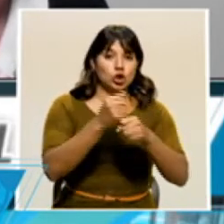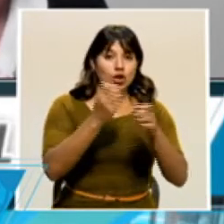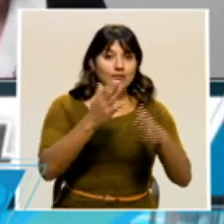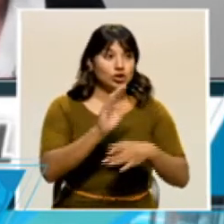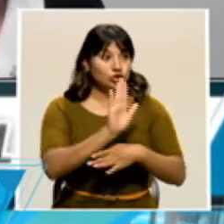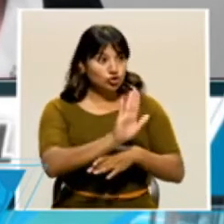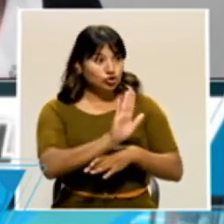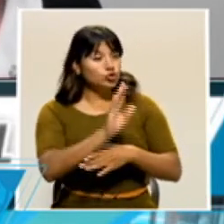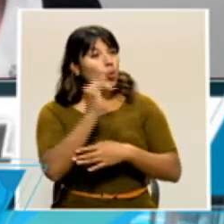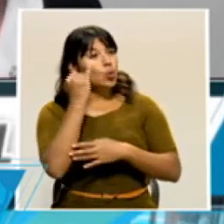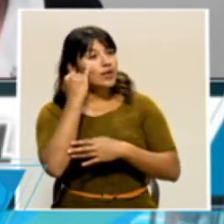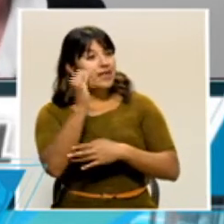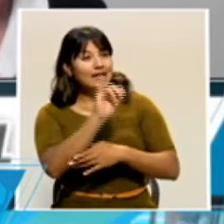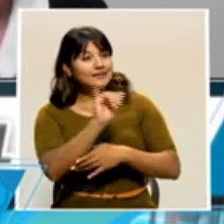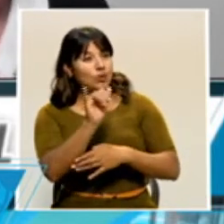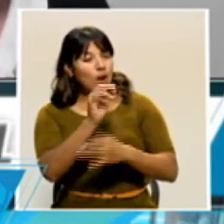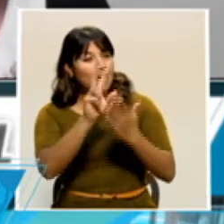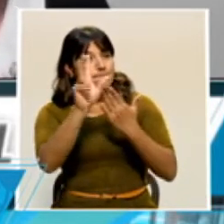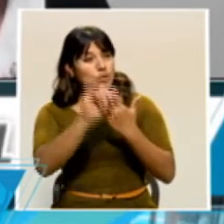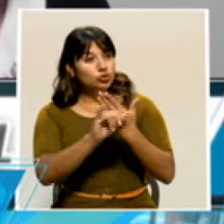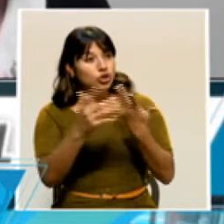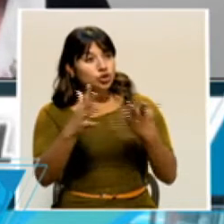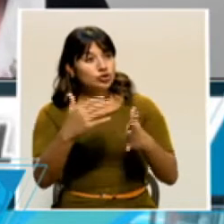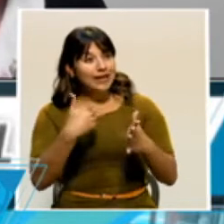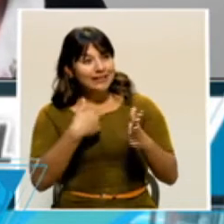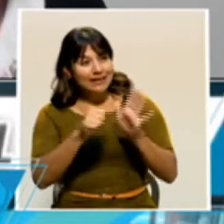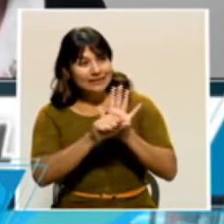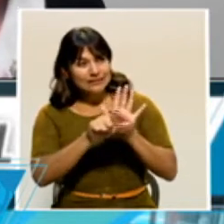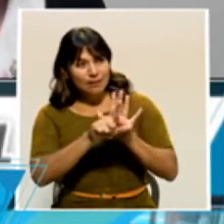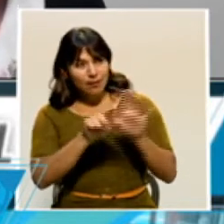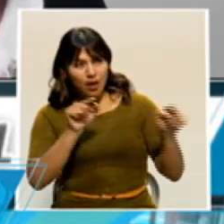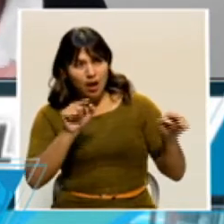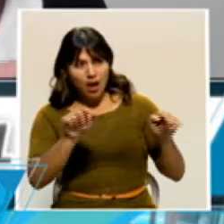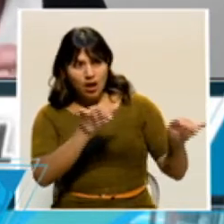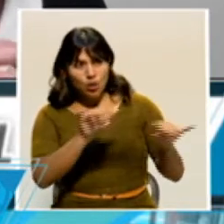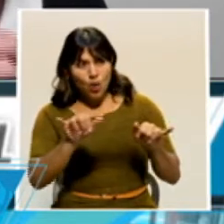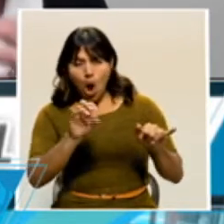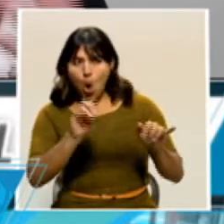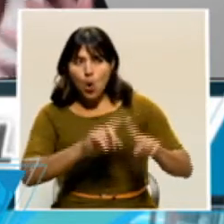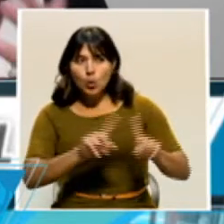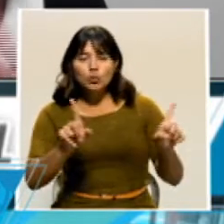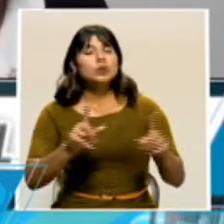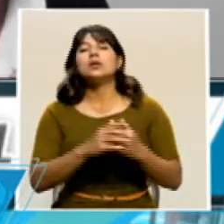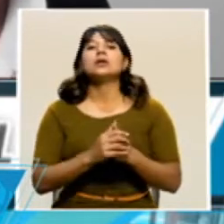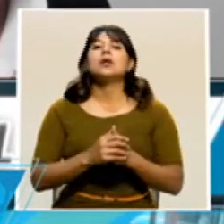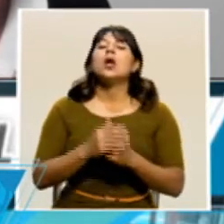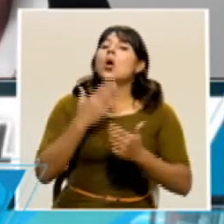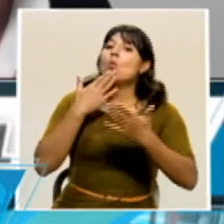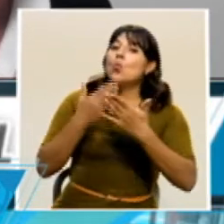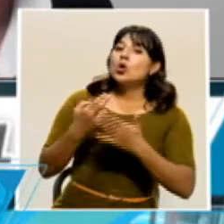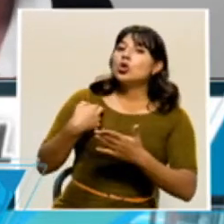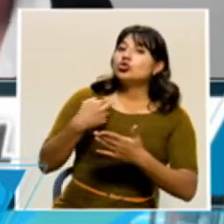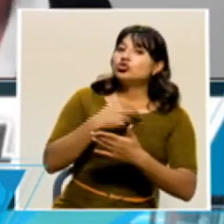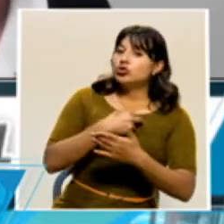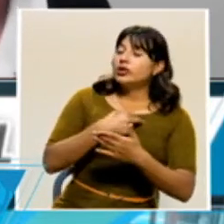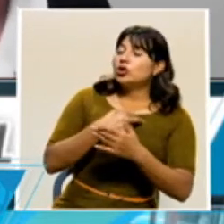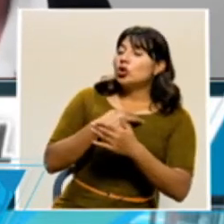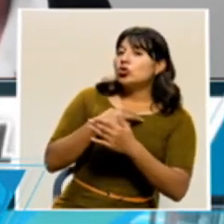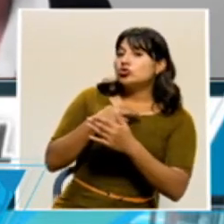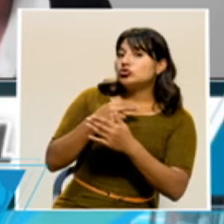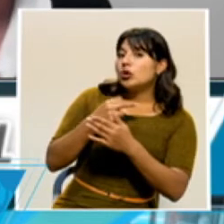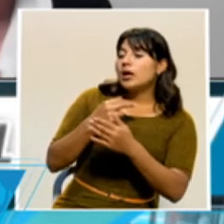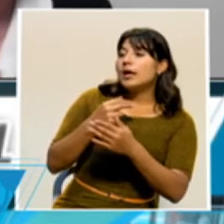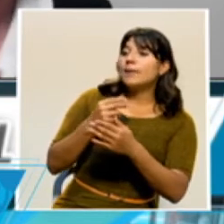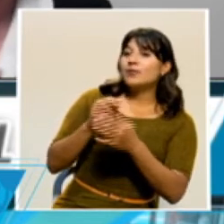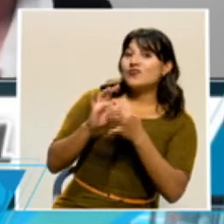Asamblea o no? ¿O en qué difiere? Bueno, digamos, nosotros hicimos algunas observaciones sobre este